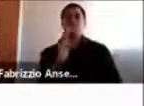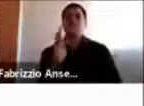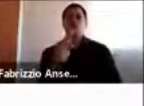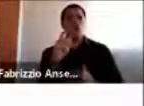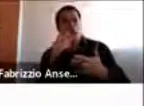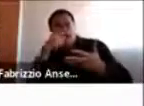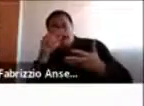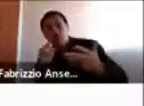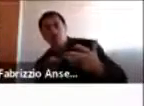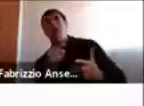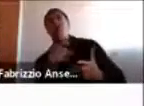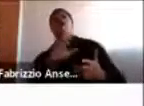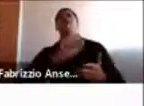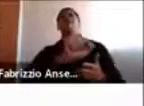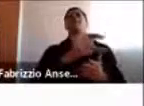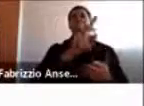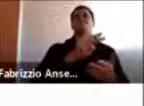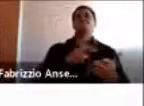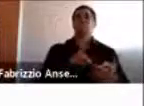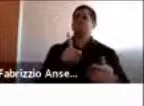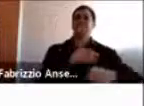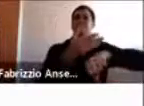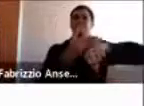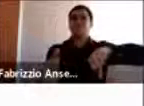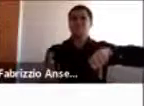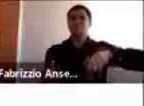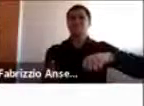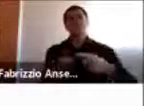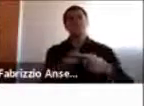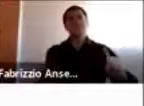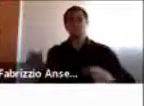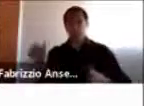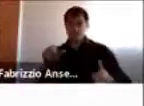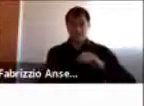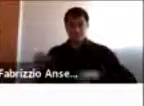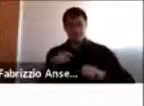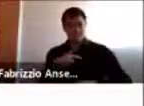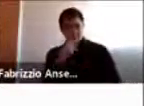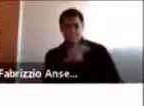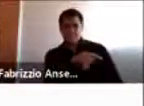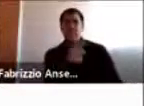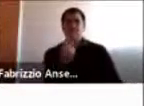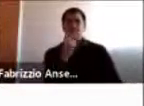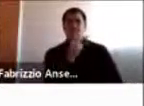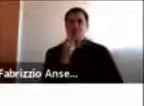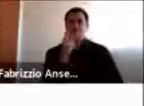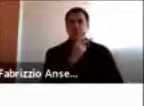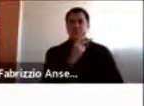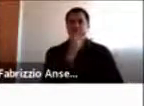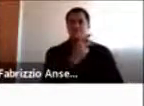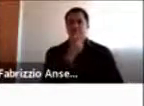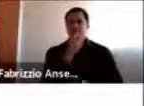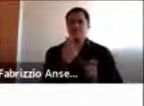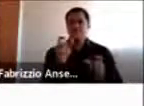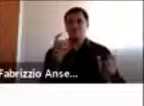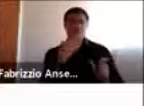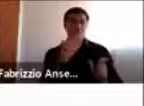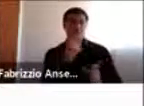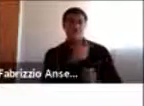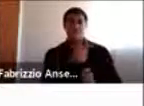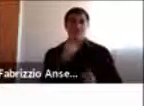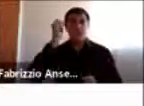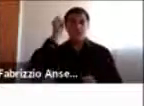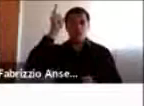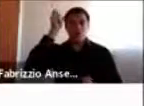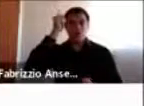la lectura. Entonces, bueno, la evidencia nos ha mostrado que por ejemplo el vocabulario es un importante predictor temprano, la comprensión oral que